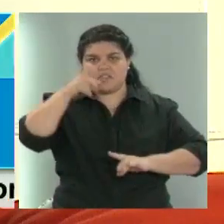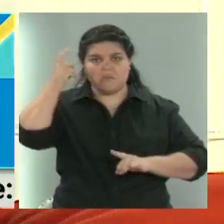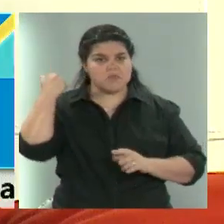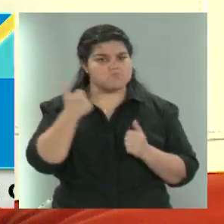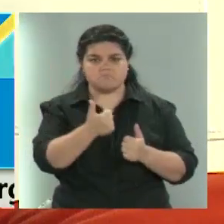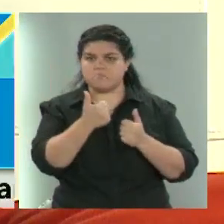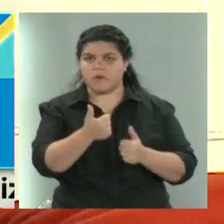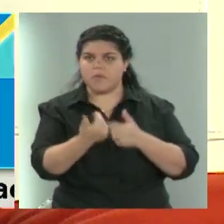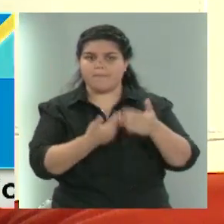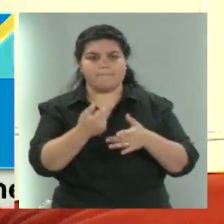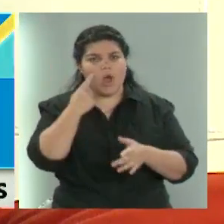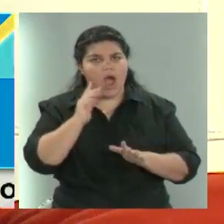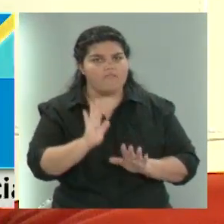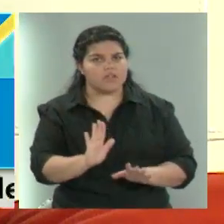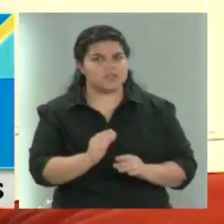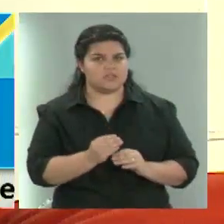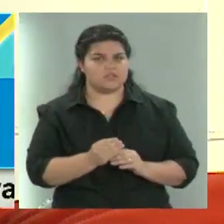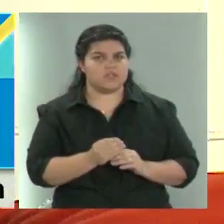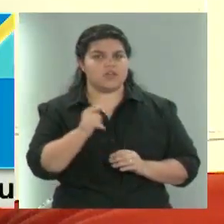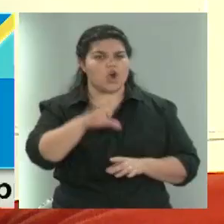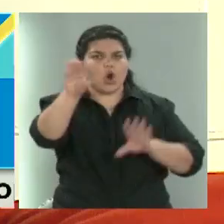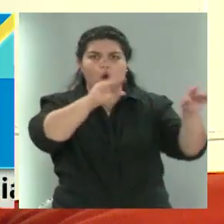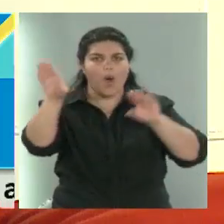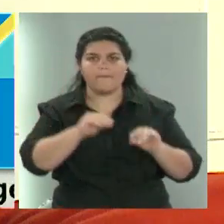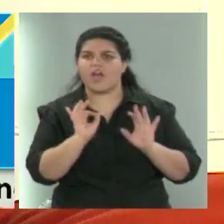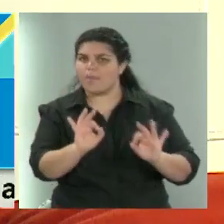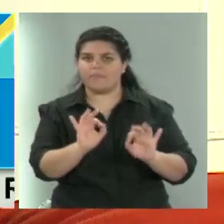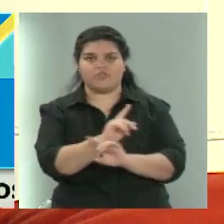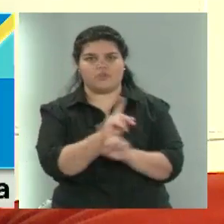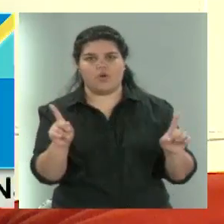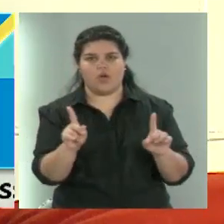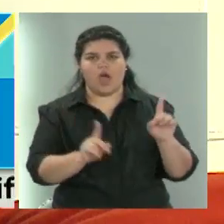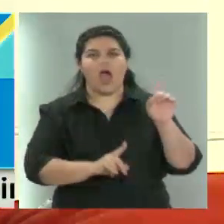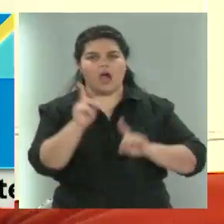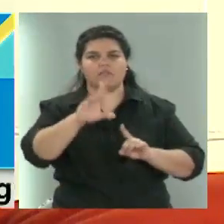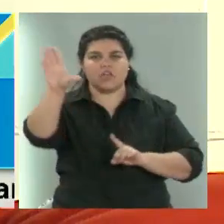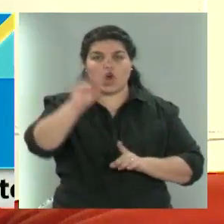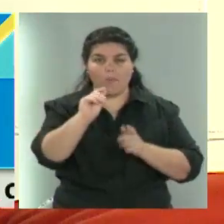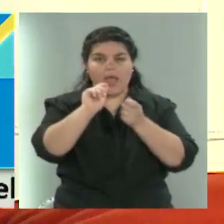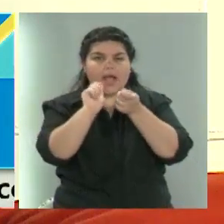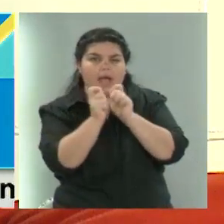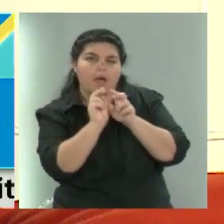mirarlas, pero no copiarlas, ¿no? Y no, aunque a veces hasta cambiándole algo, siguen siendo,